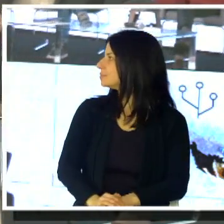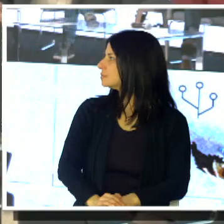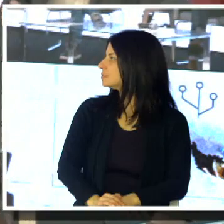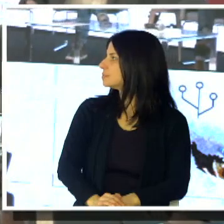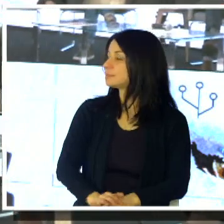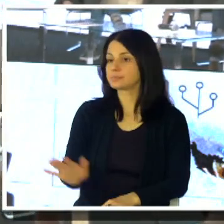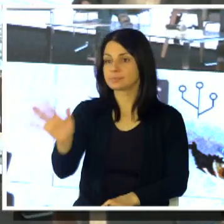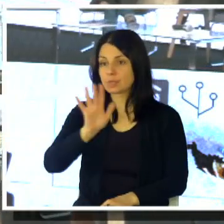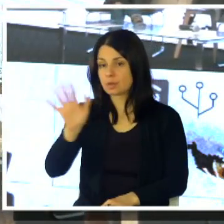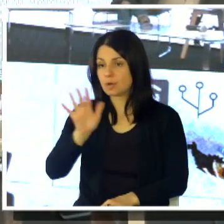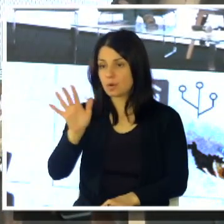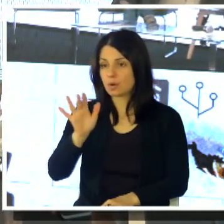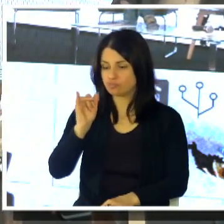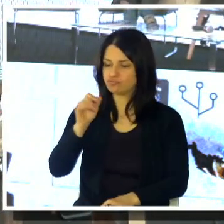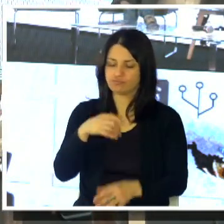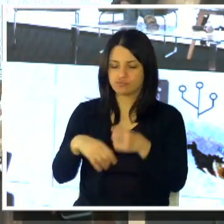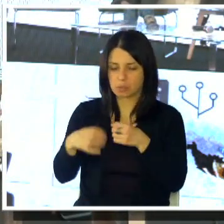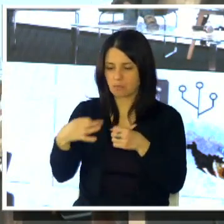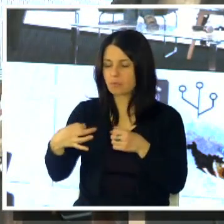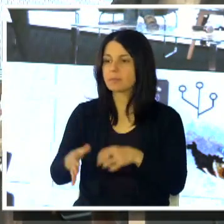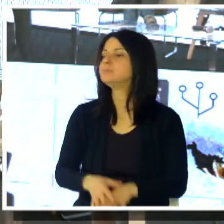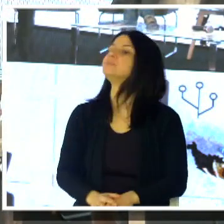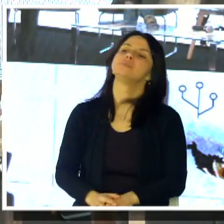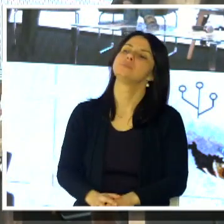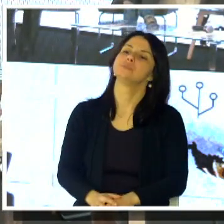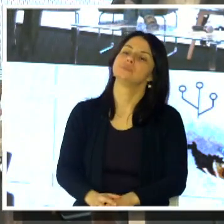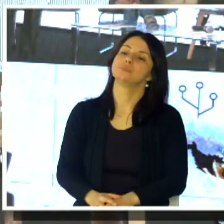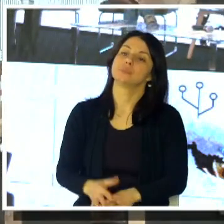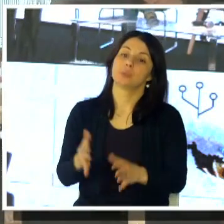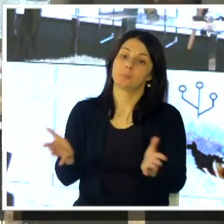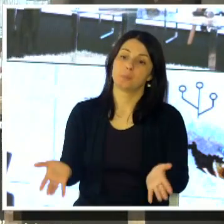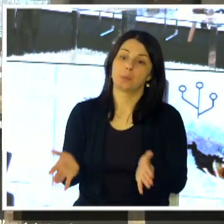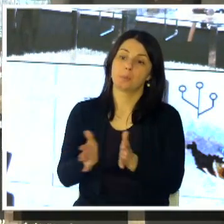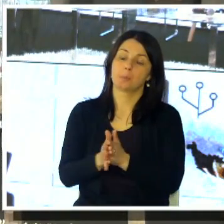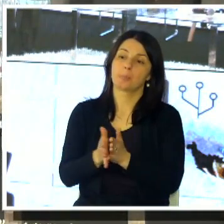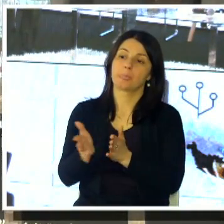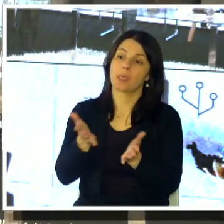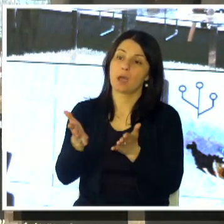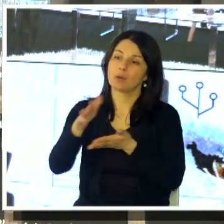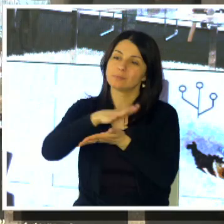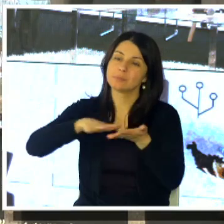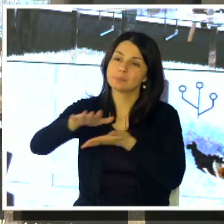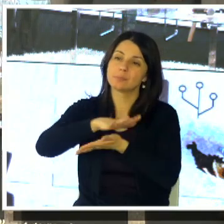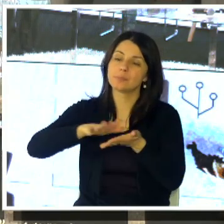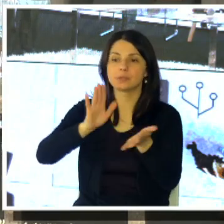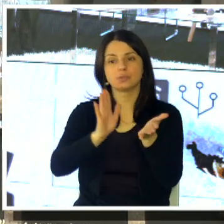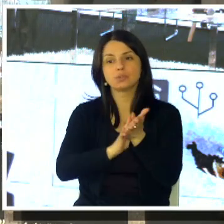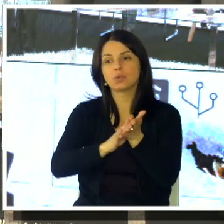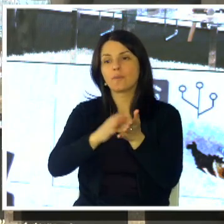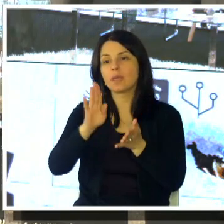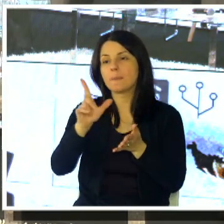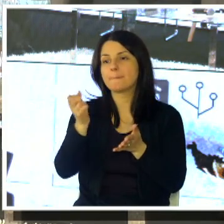Hola, hola. Funciona. Muy bien. Bueno, ahora vamos a hablar en un espacio acerca de la plataforma de